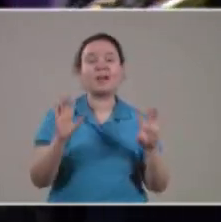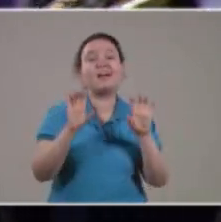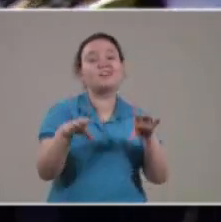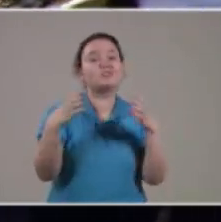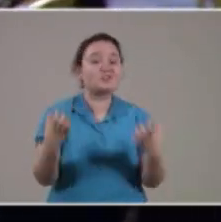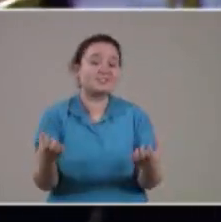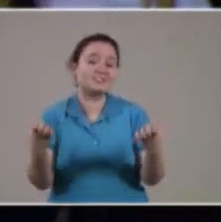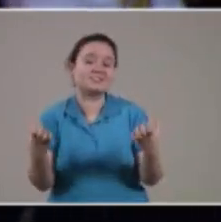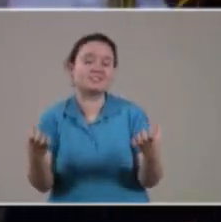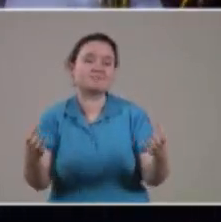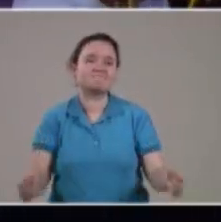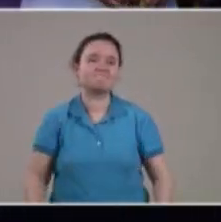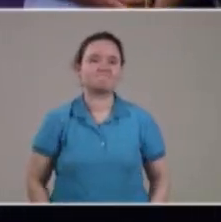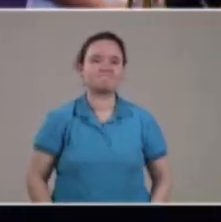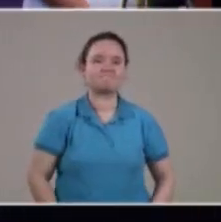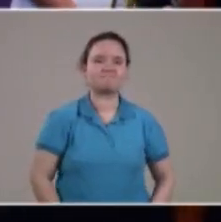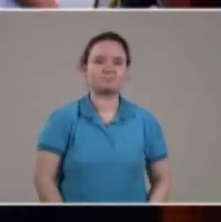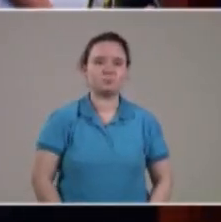Entonces,